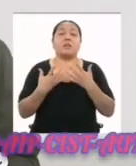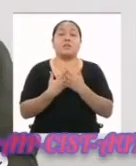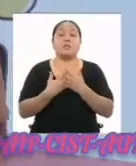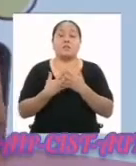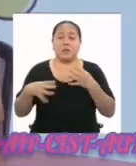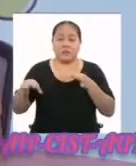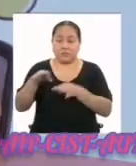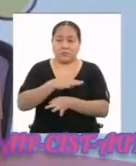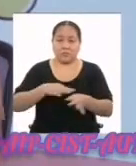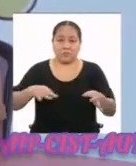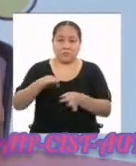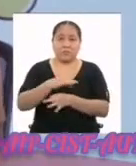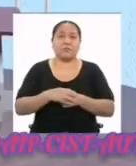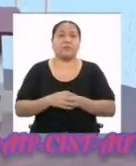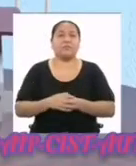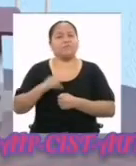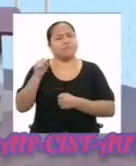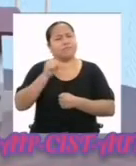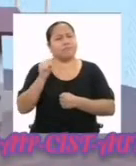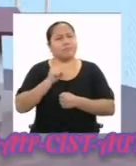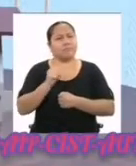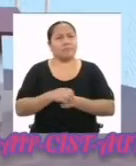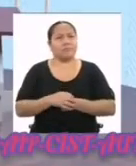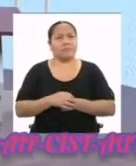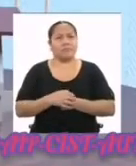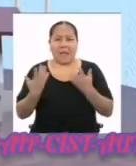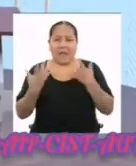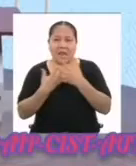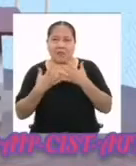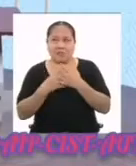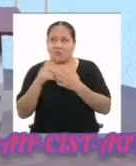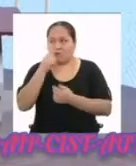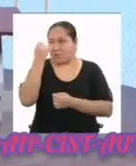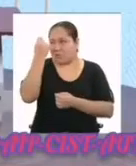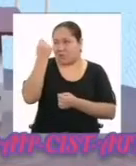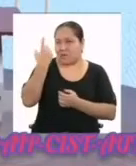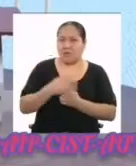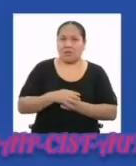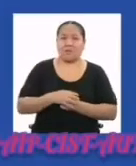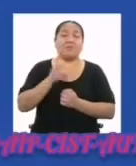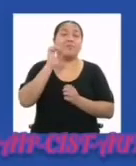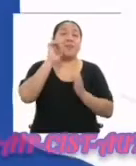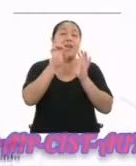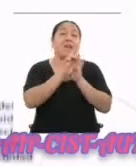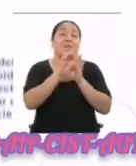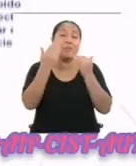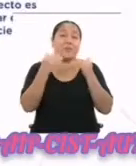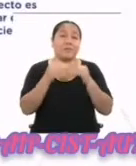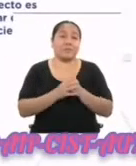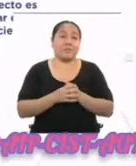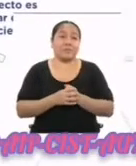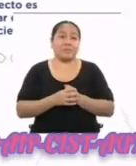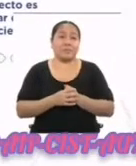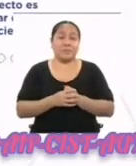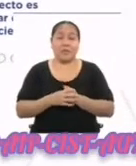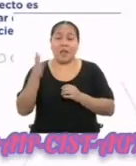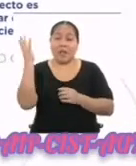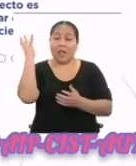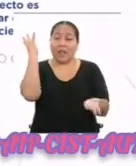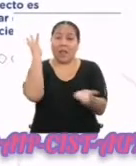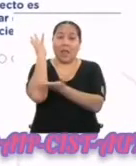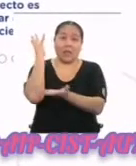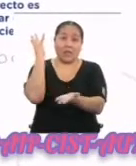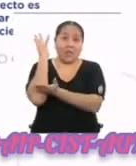entre sí. Claro que tienen que estar relacionadas, si no, no se entendería nada. Mira, aquí tengo un ejemplo. La tala de los árboles